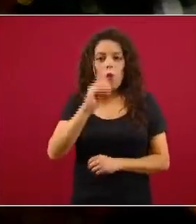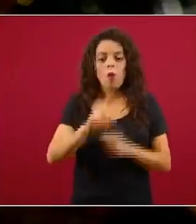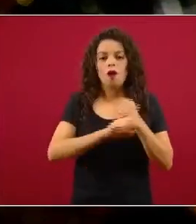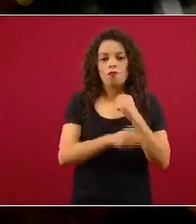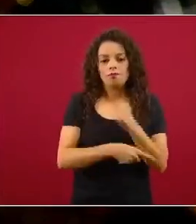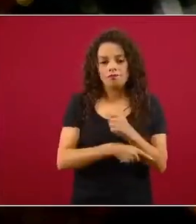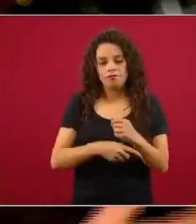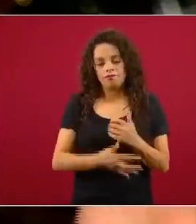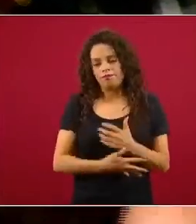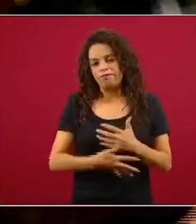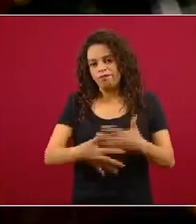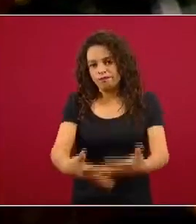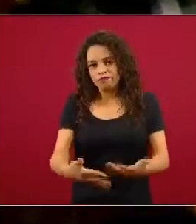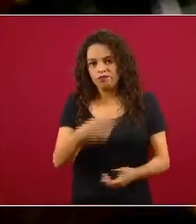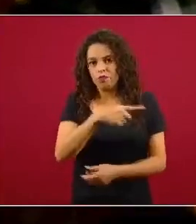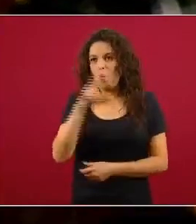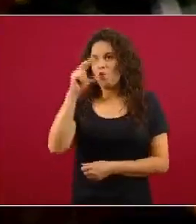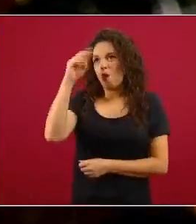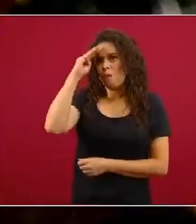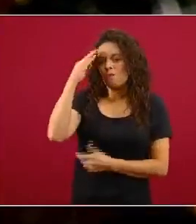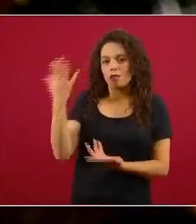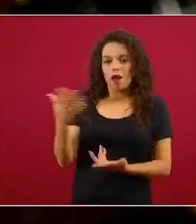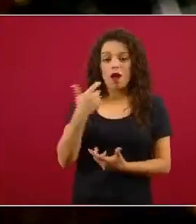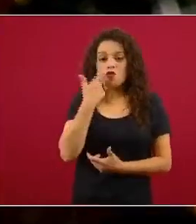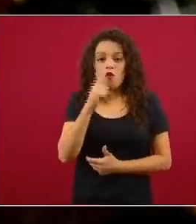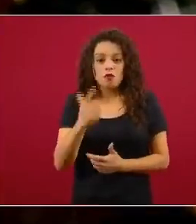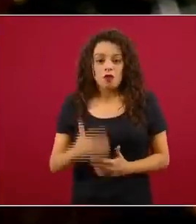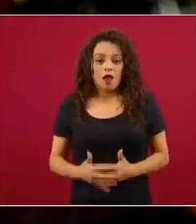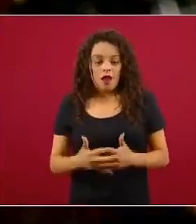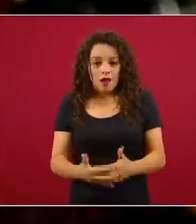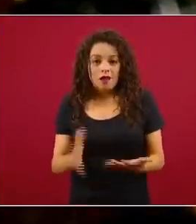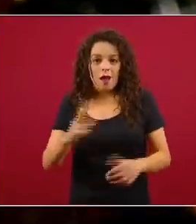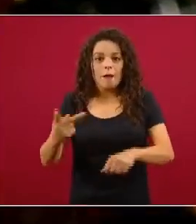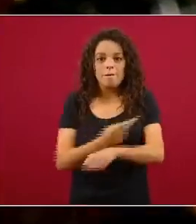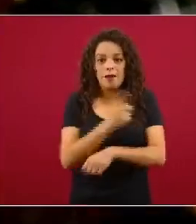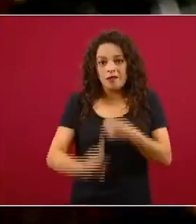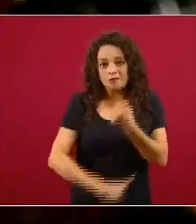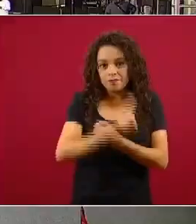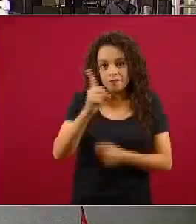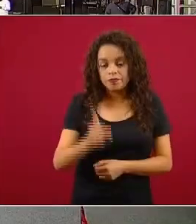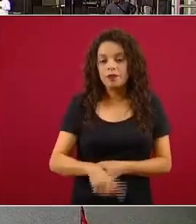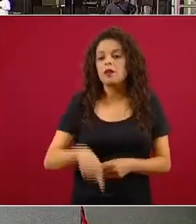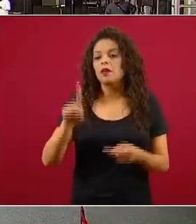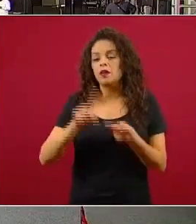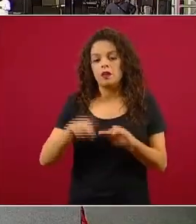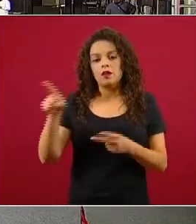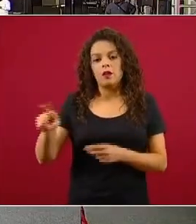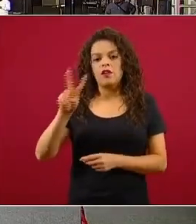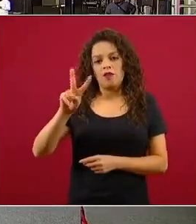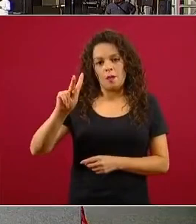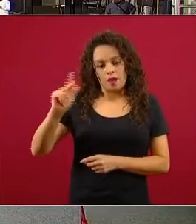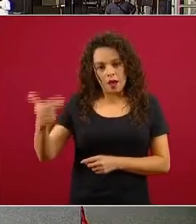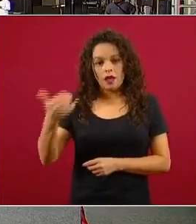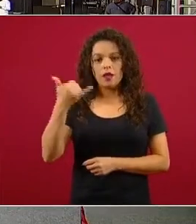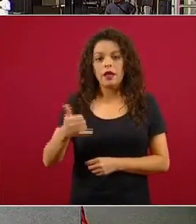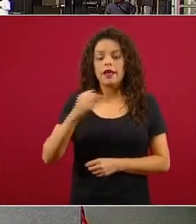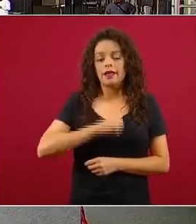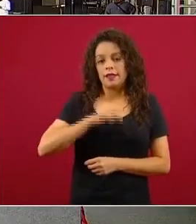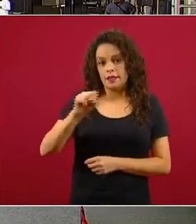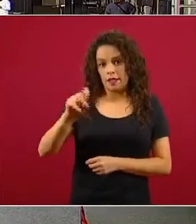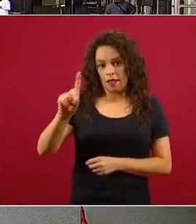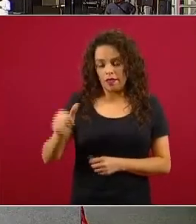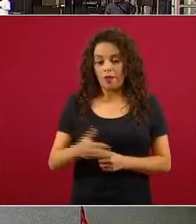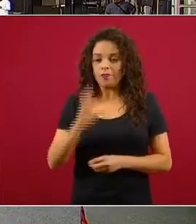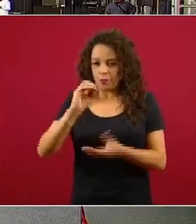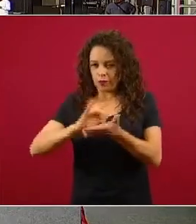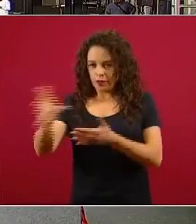no planeados, cáncer cervicouterino y VIH-Sida. Gracias. Claro, muchísimas gracias por la pregunta. Justo desde el